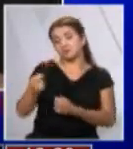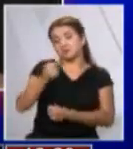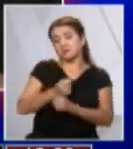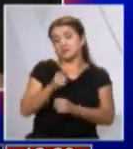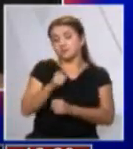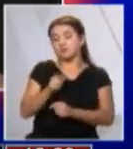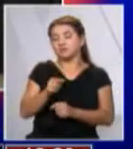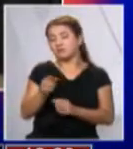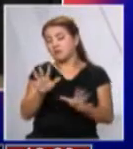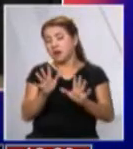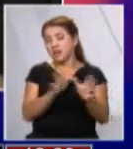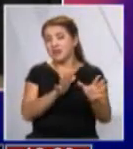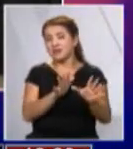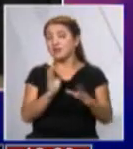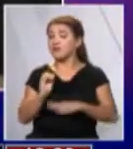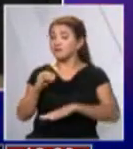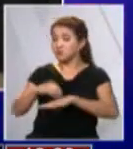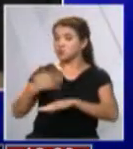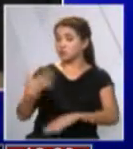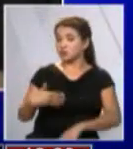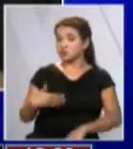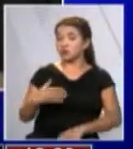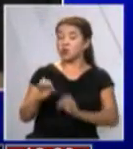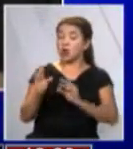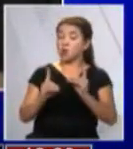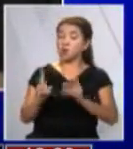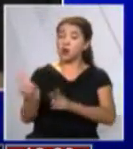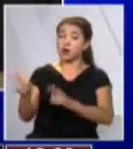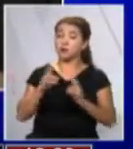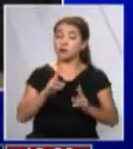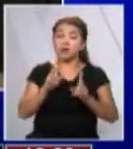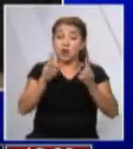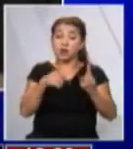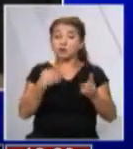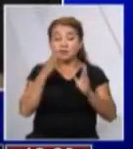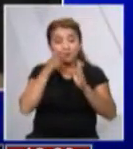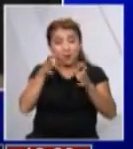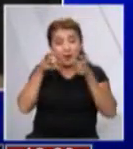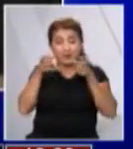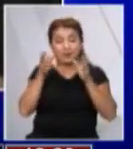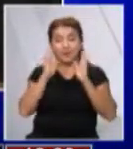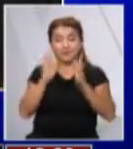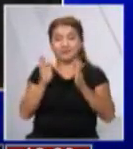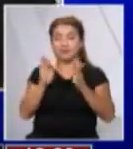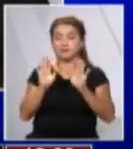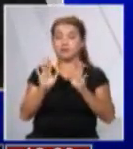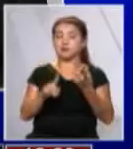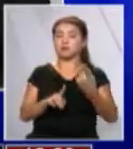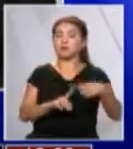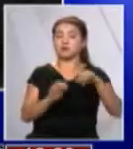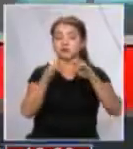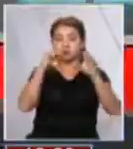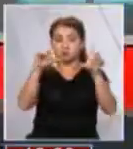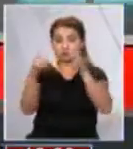ahí puede haber alguna señal importante en ese sentido y alguna respuesta que estaremos atentos, por supuesto, en un próximo despacho. Rodrigo, ¿te parece? Retomamos.